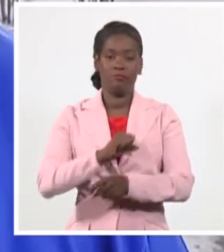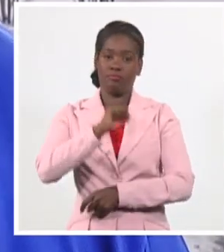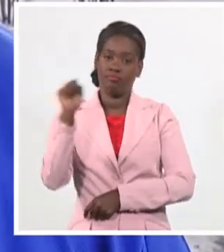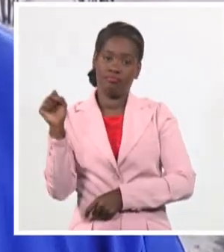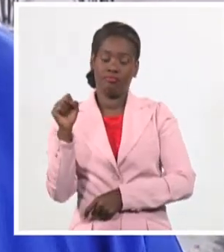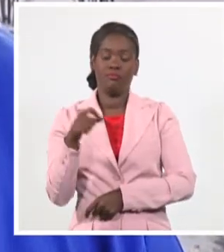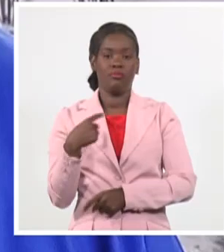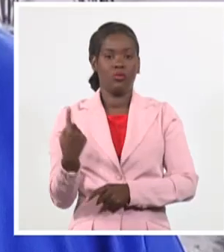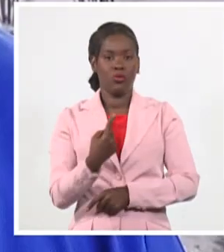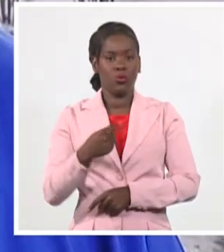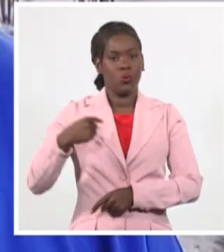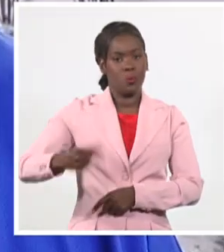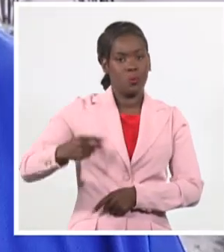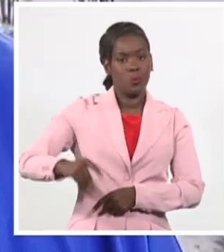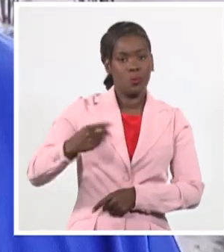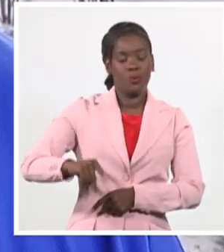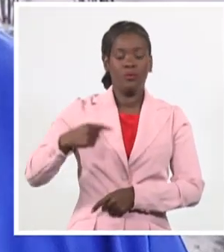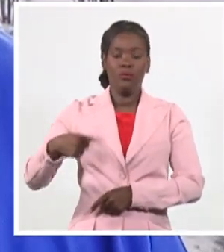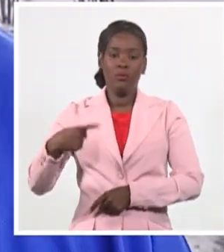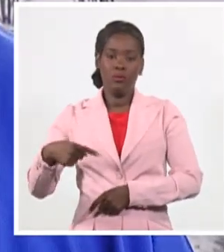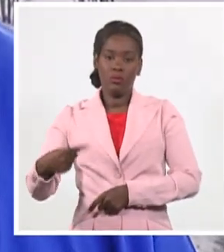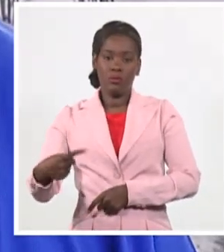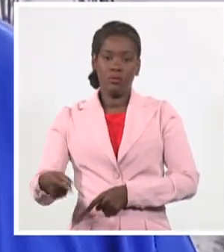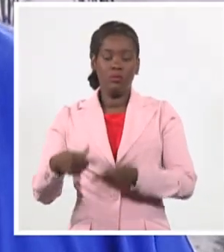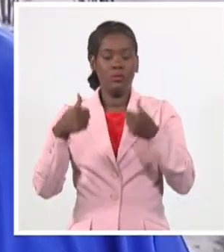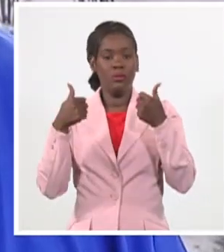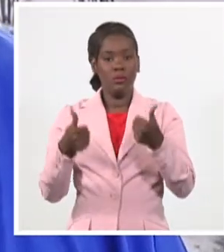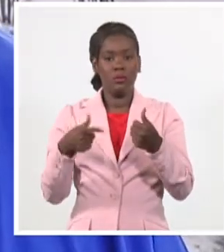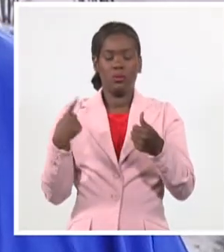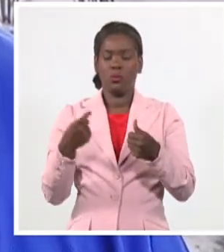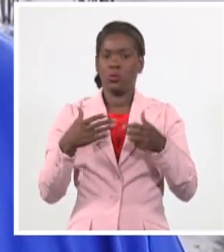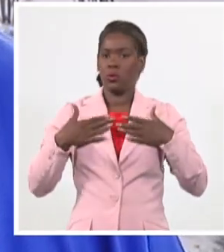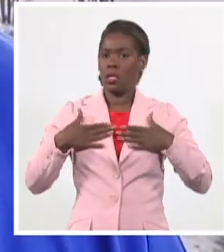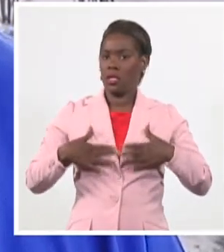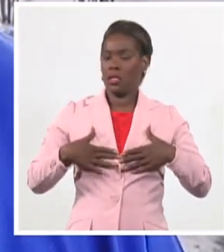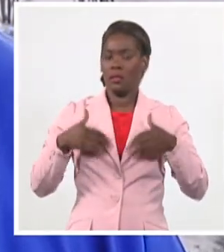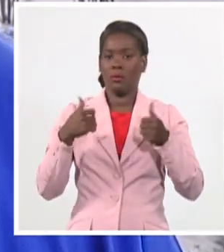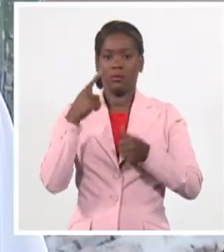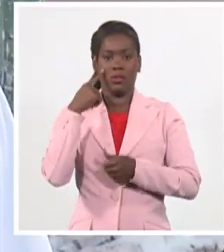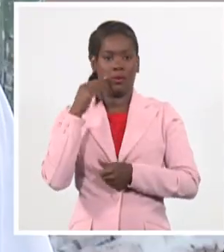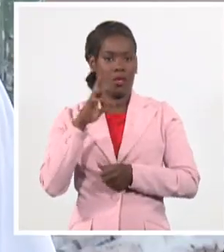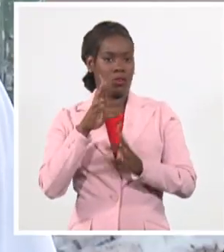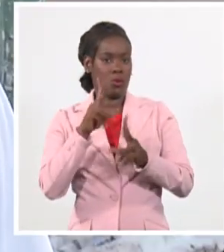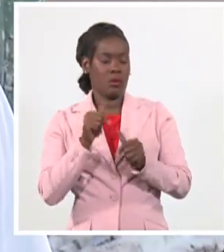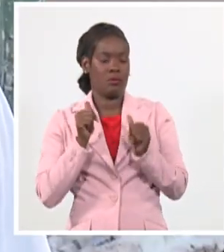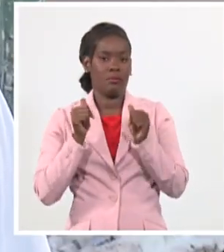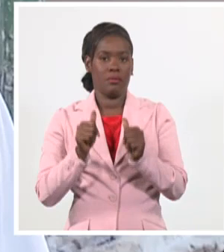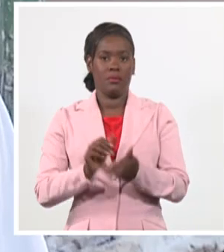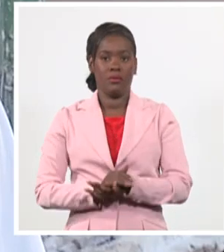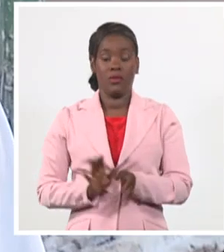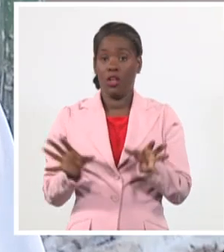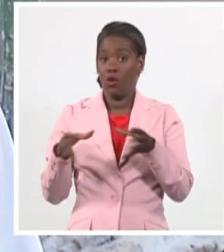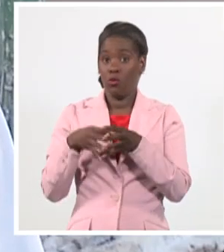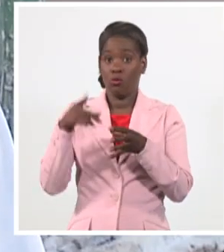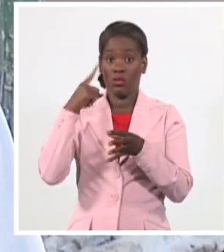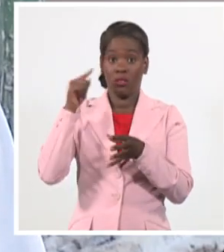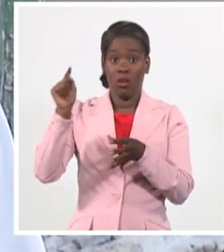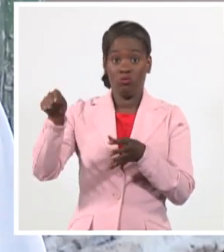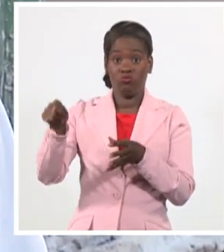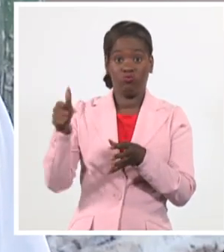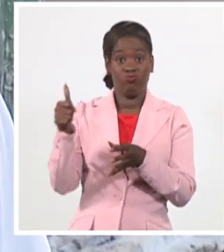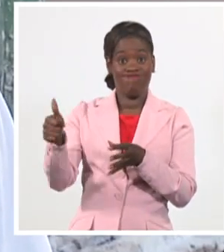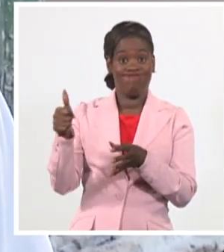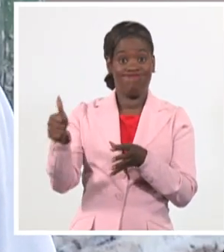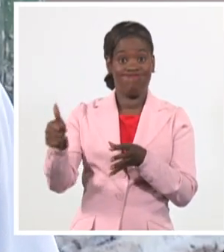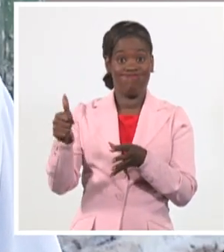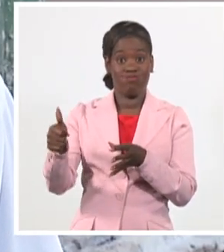gran equipo, pero nosotros nos encontramos muy bien y con mucha disposición, y creo que el resultado puede salir porque el grupo está enfocado. Los equipos asiáticos siempre se han comportado por jugar muy bien